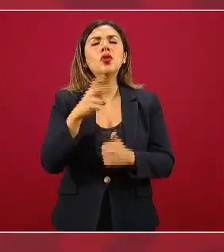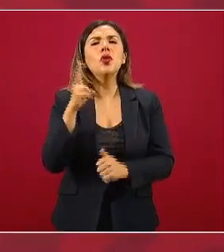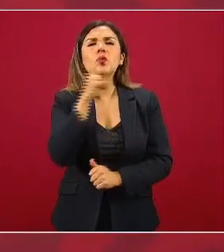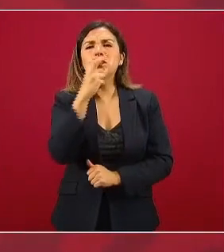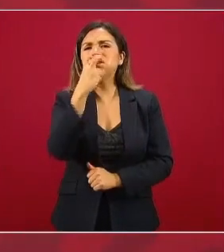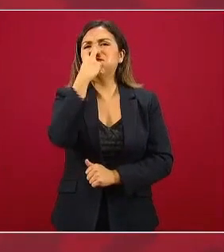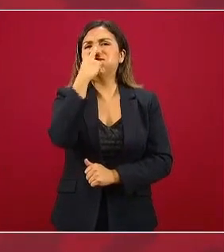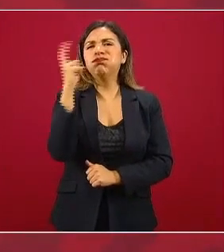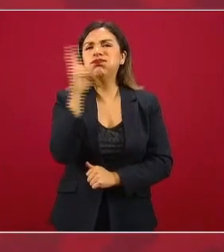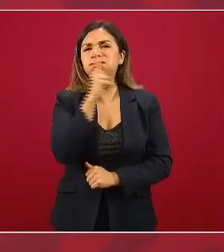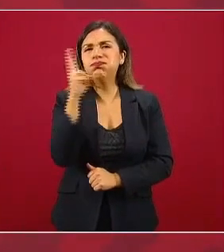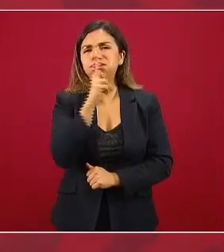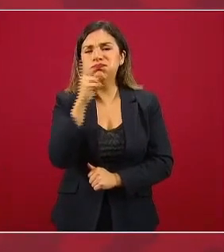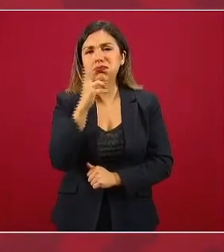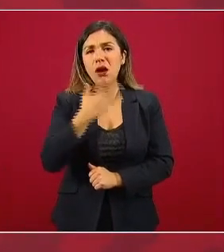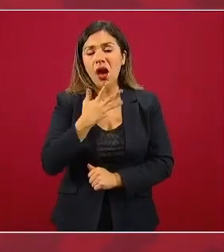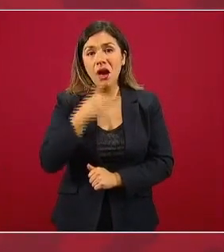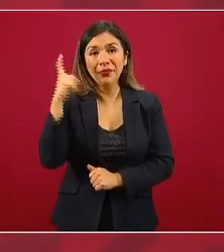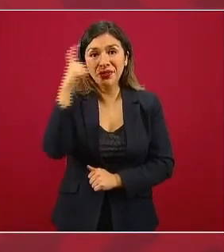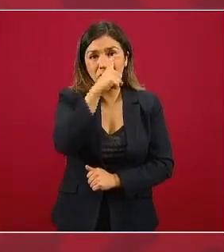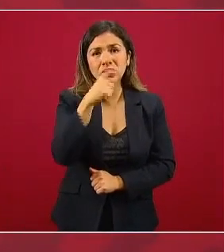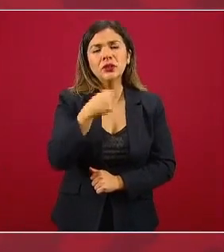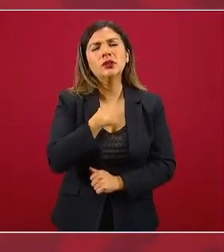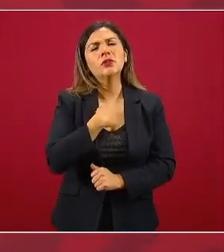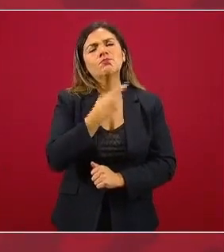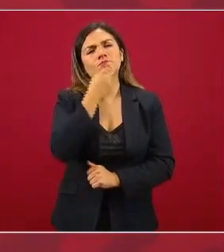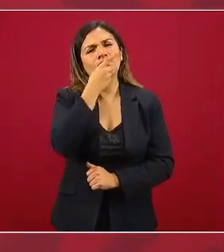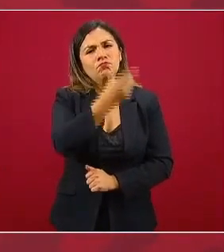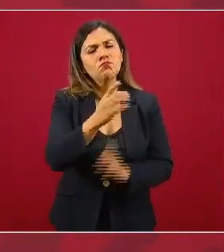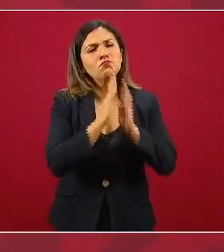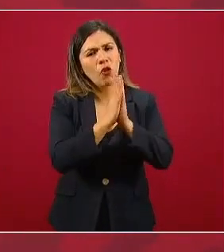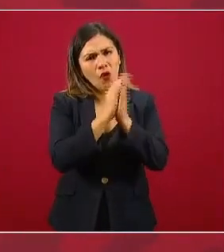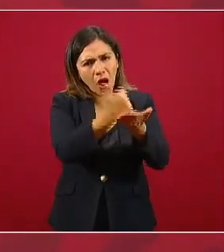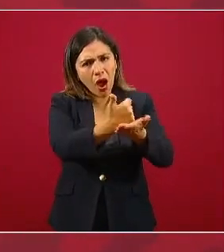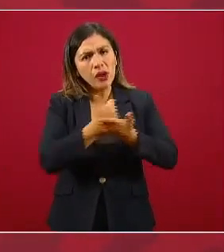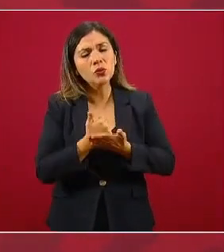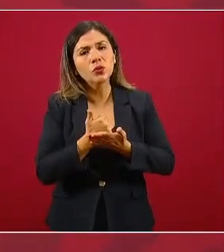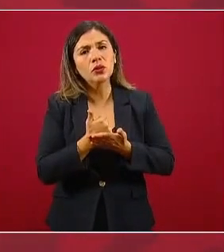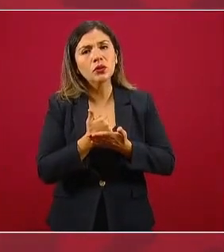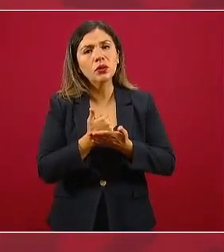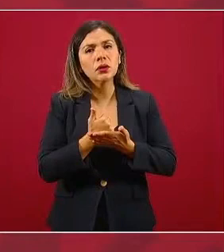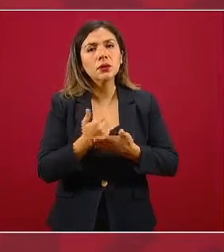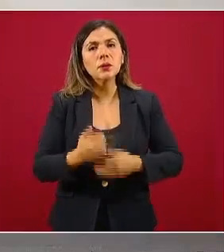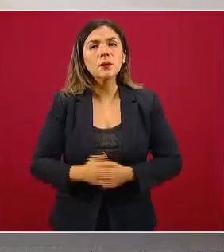ventiladores y le pedía yo que nos ayudara.